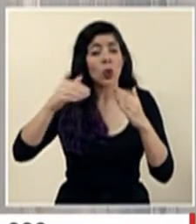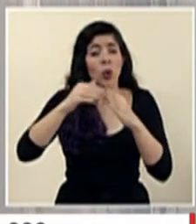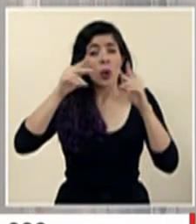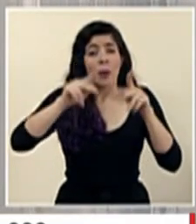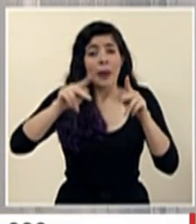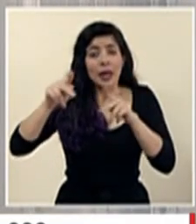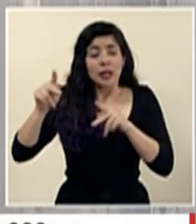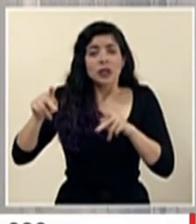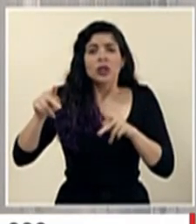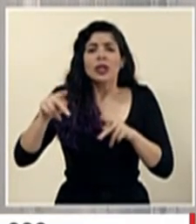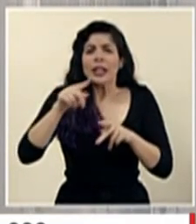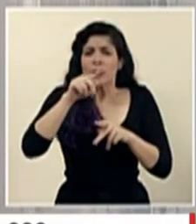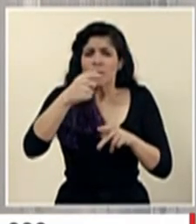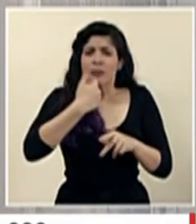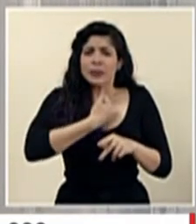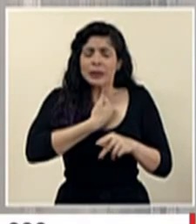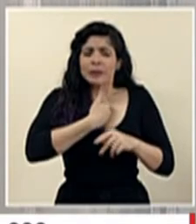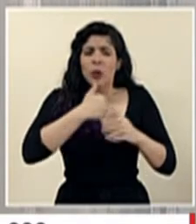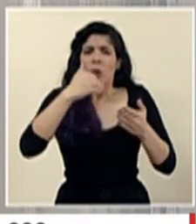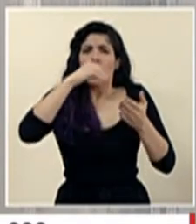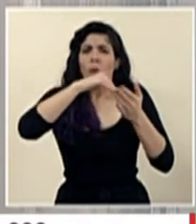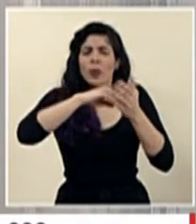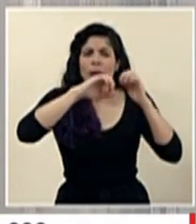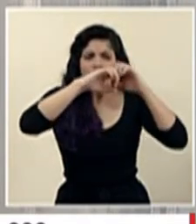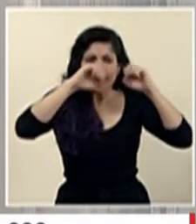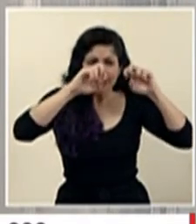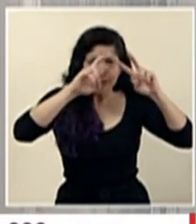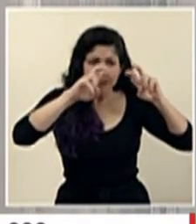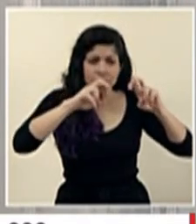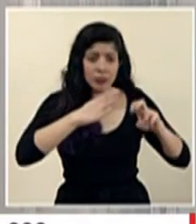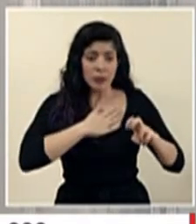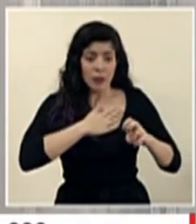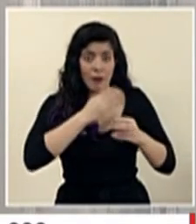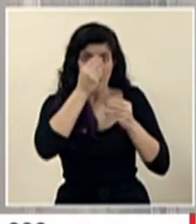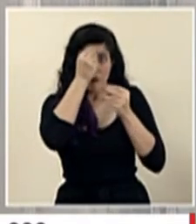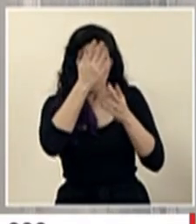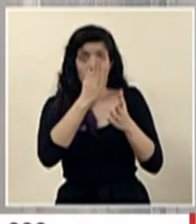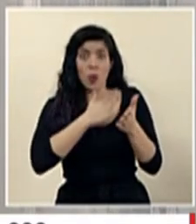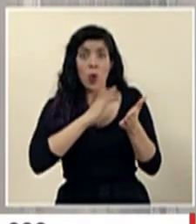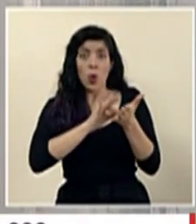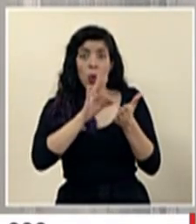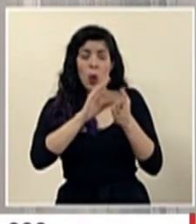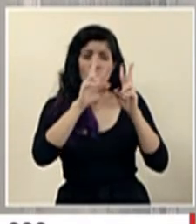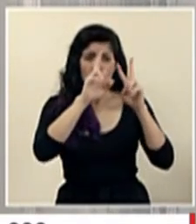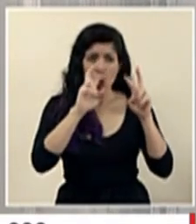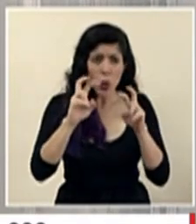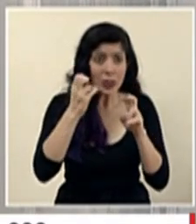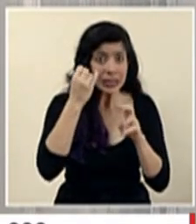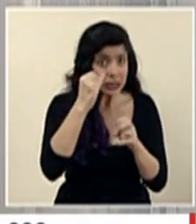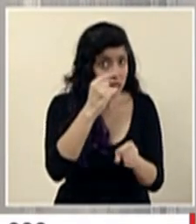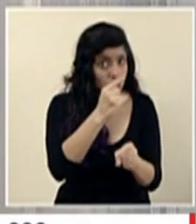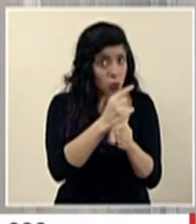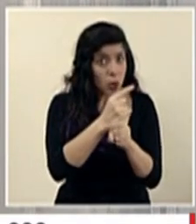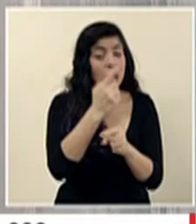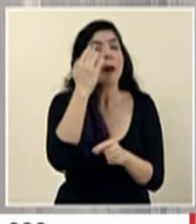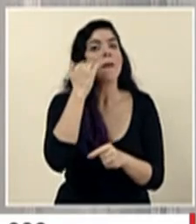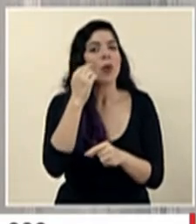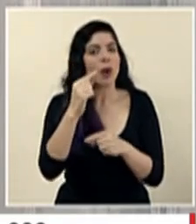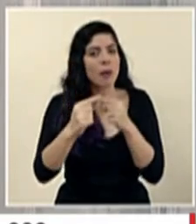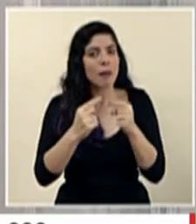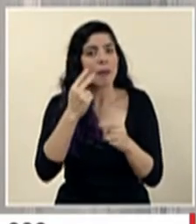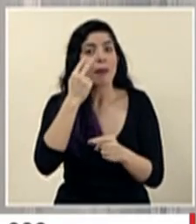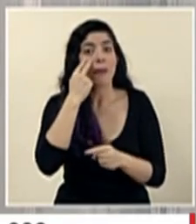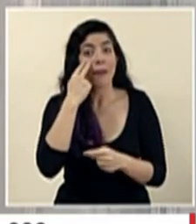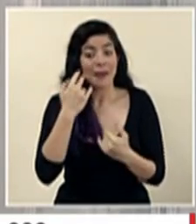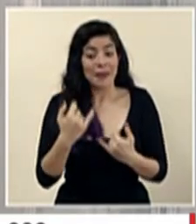personas a que revisen nuevamente que su información, particularmente de la cuenta, es correcta, porque empezarán a ver que a partir de